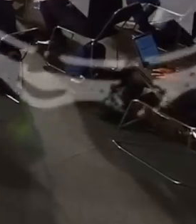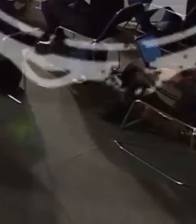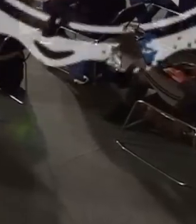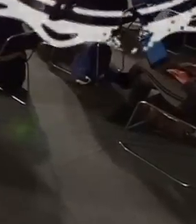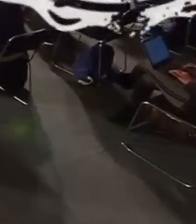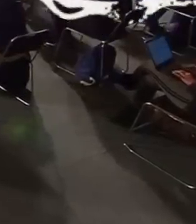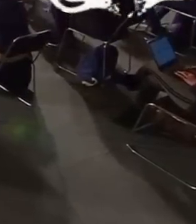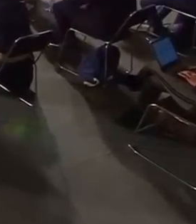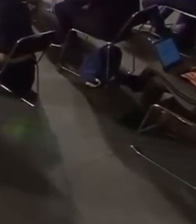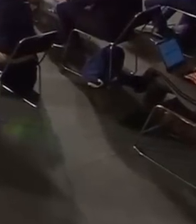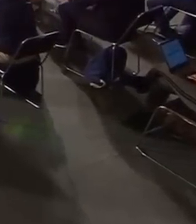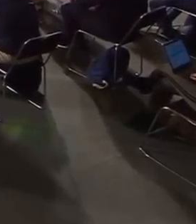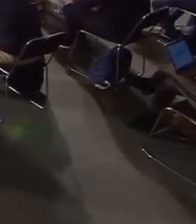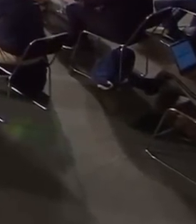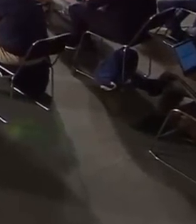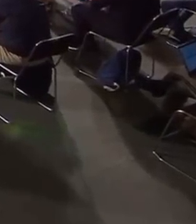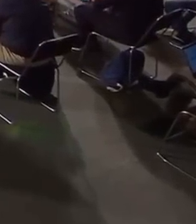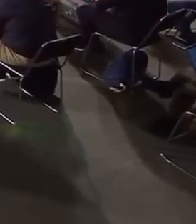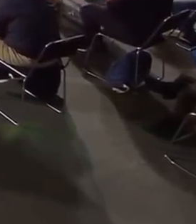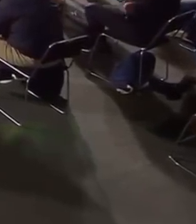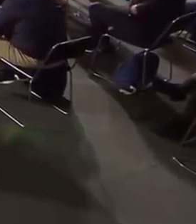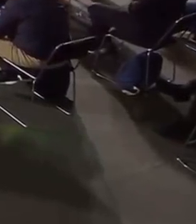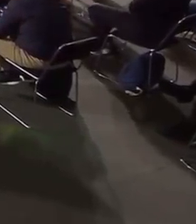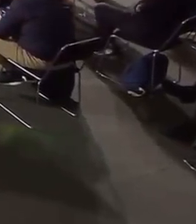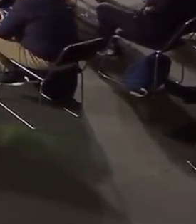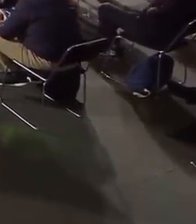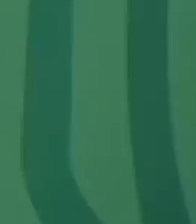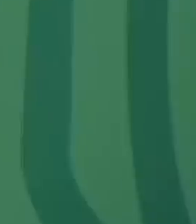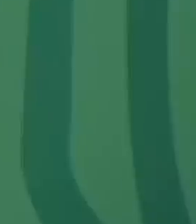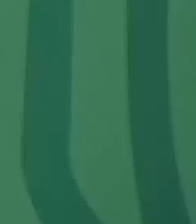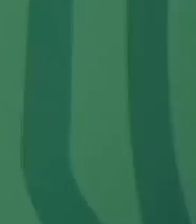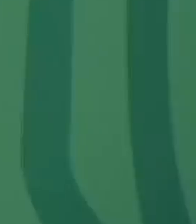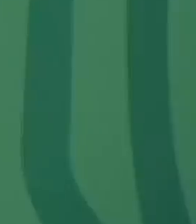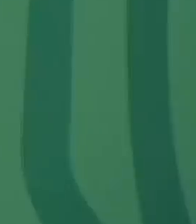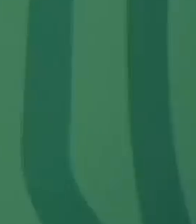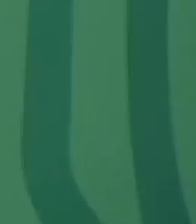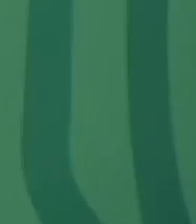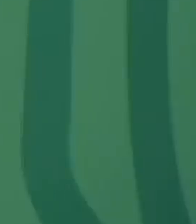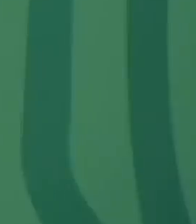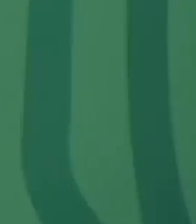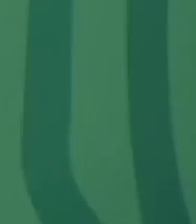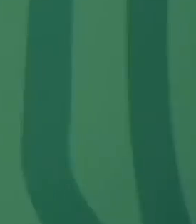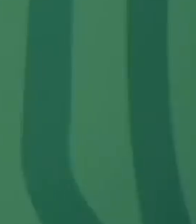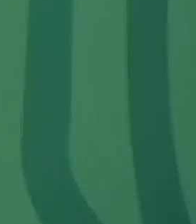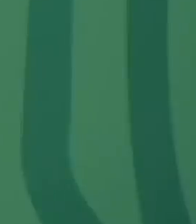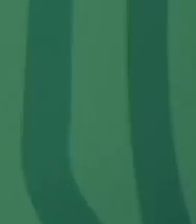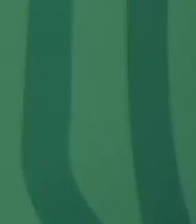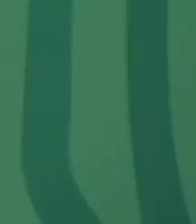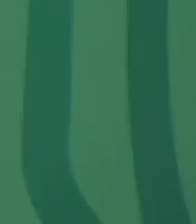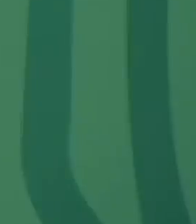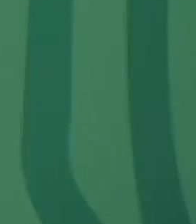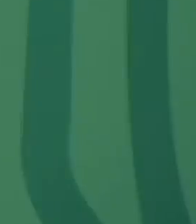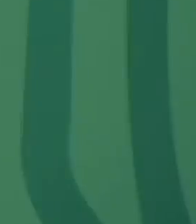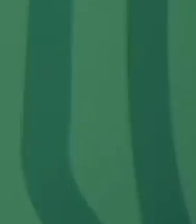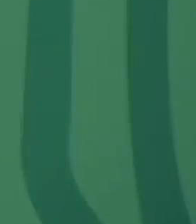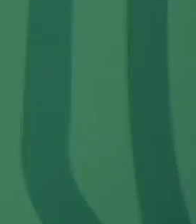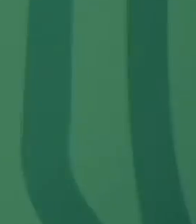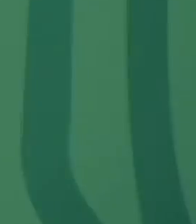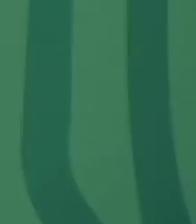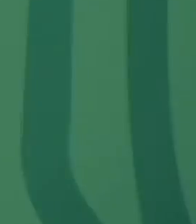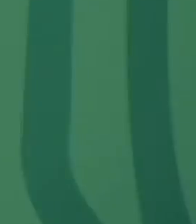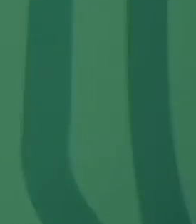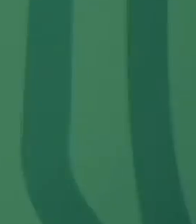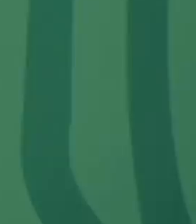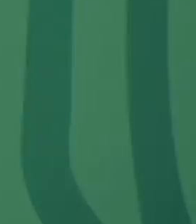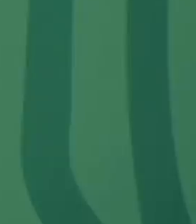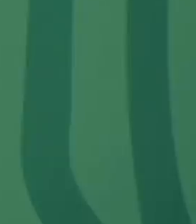El propósito es mantener hasta donde sea posible a los migrantes en el sur sureste del país, porque permitir la